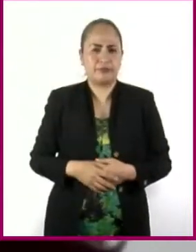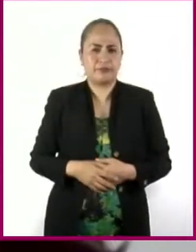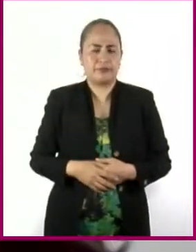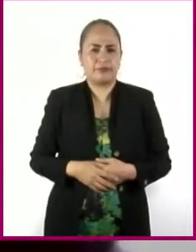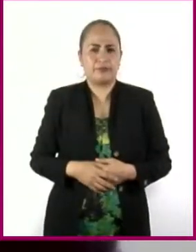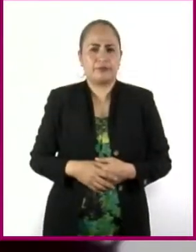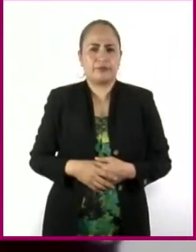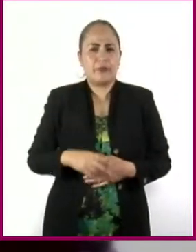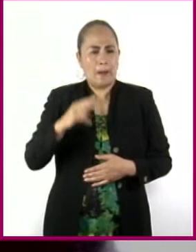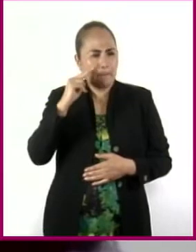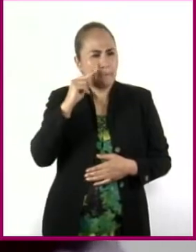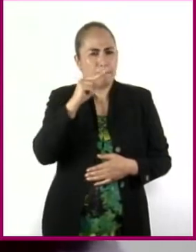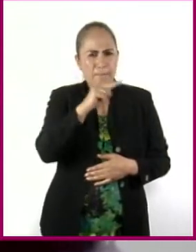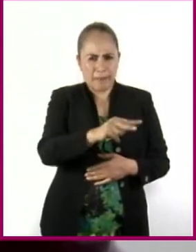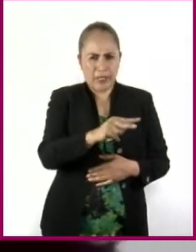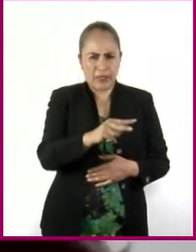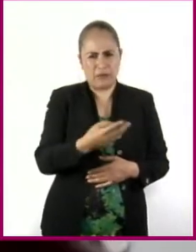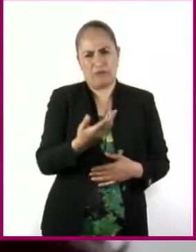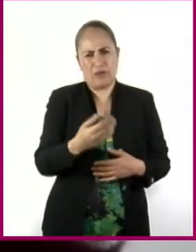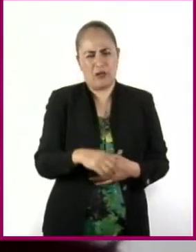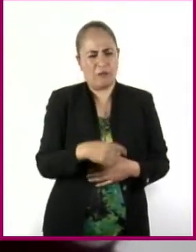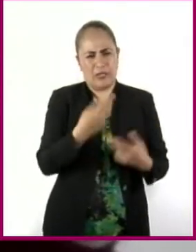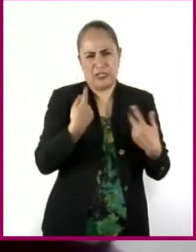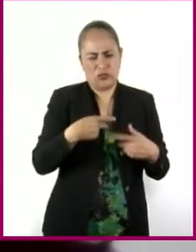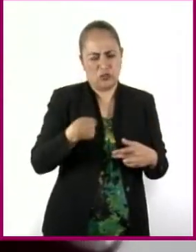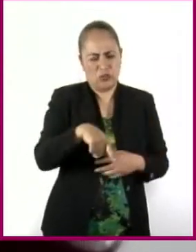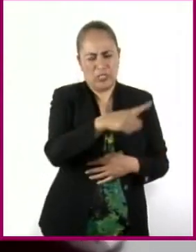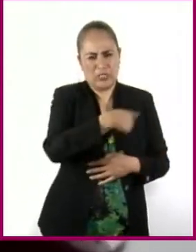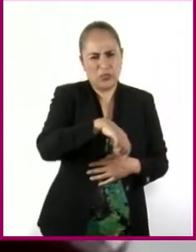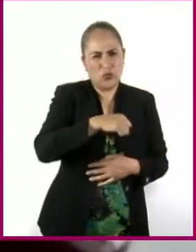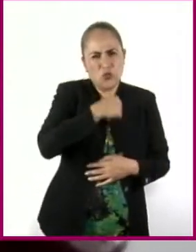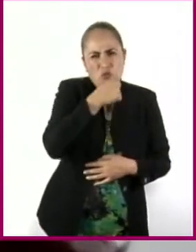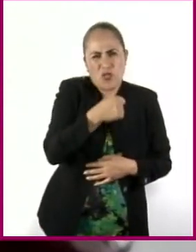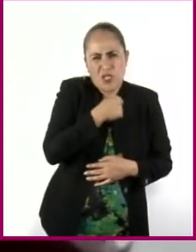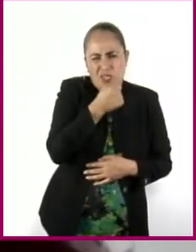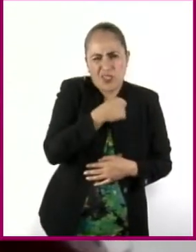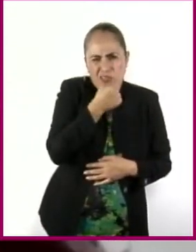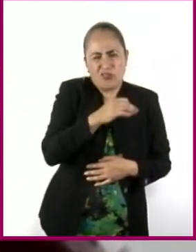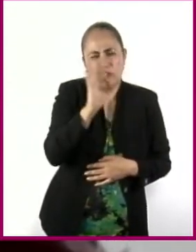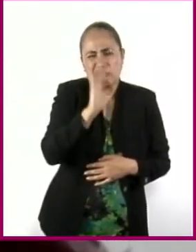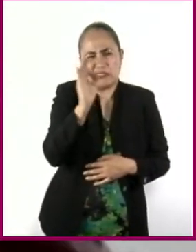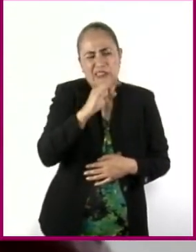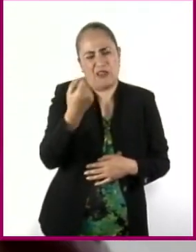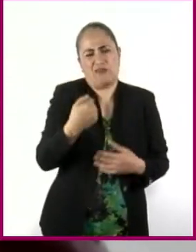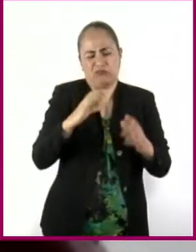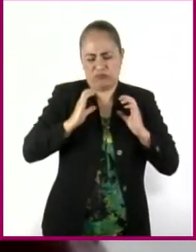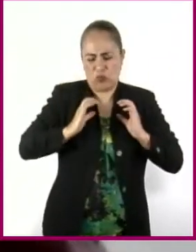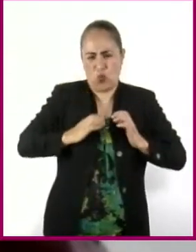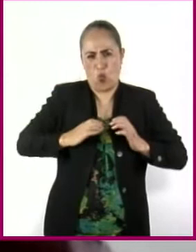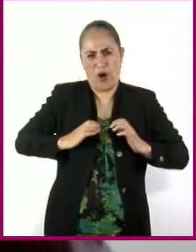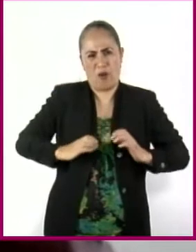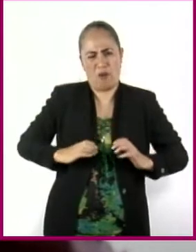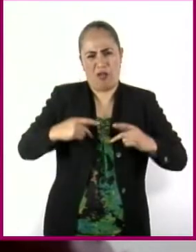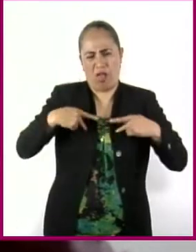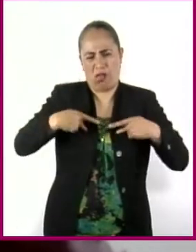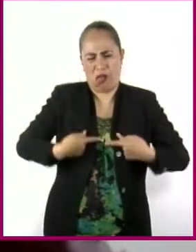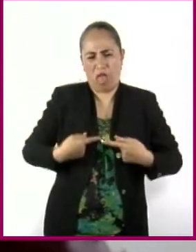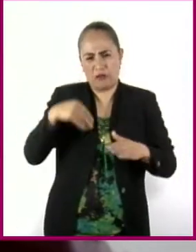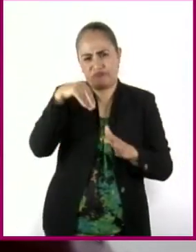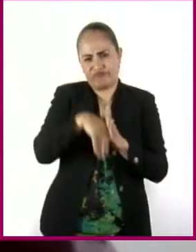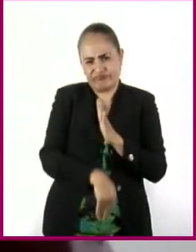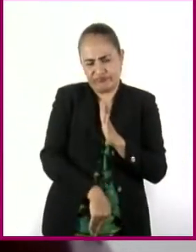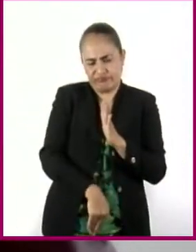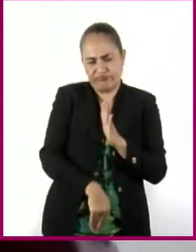observar a esta etapa de la vejez como deficitaria, ¿no? Y ahí hay una situación que